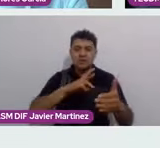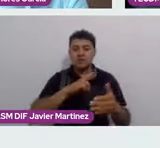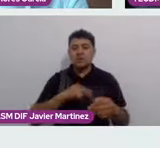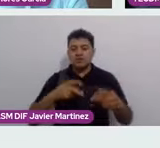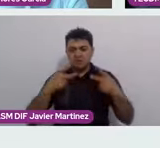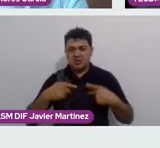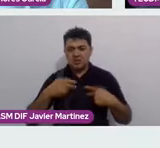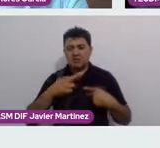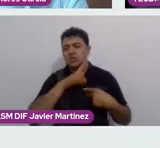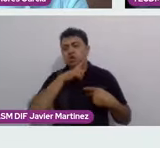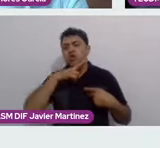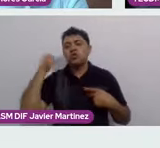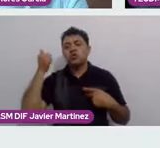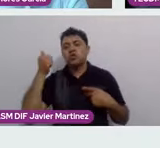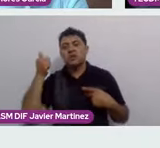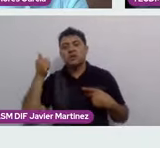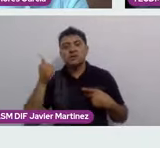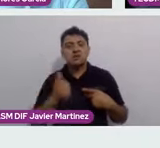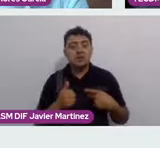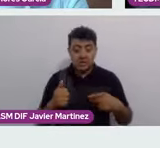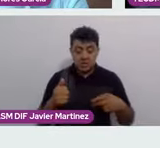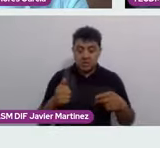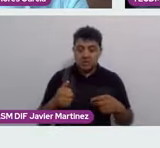filósofos daban sus pláticas